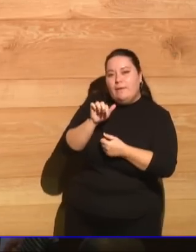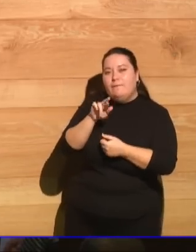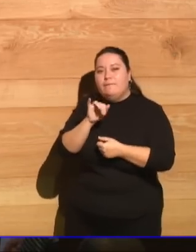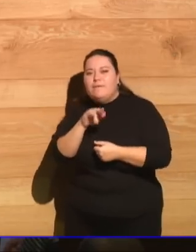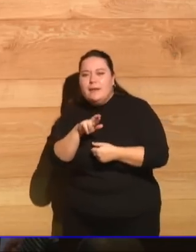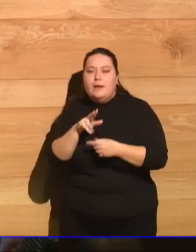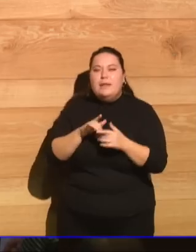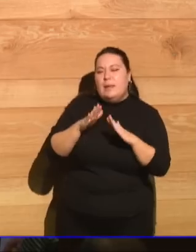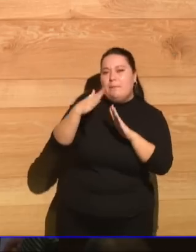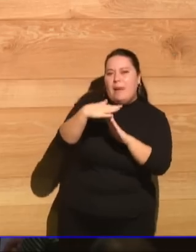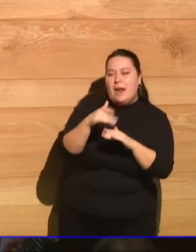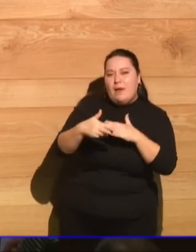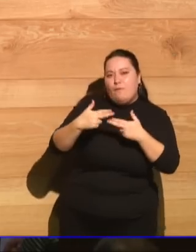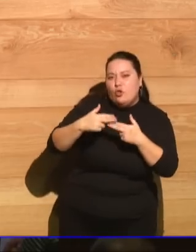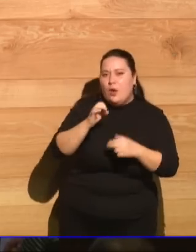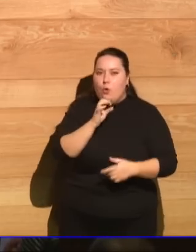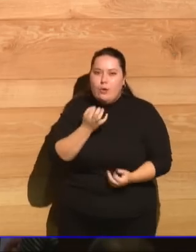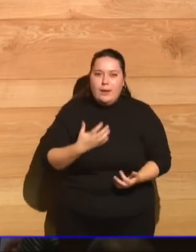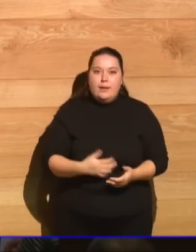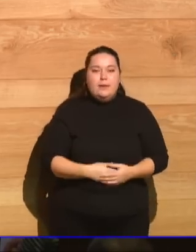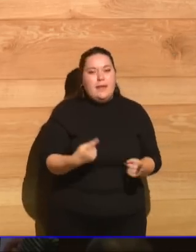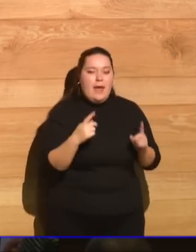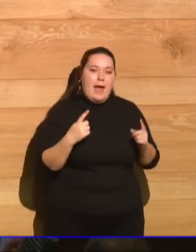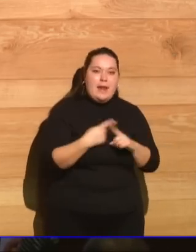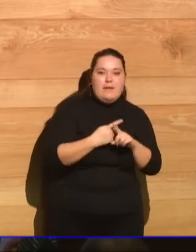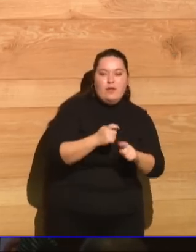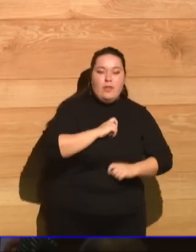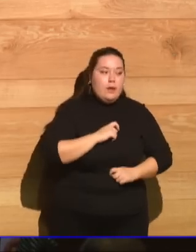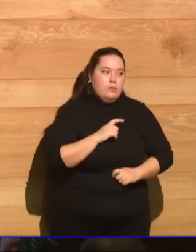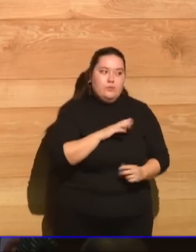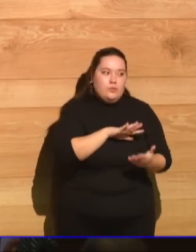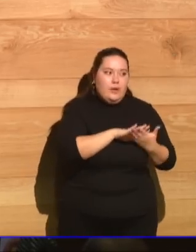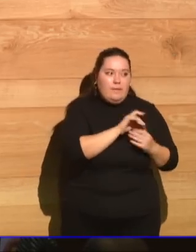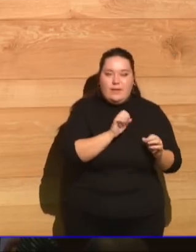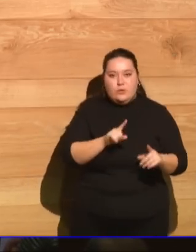el kefir? O sea, ¿el kefir te genera nervios? Yo no quería hablar del kéfir, ¿eh?